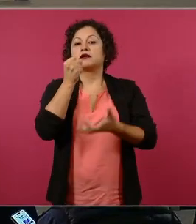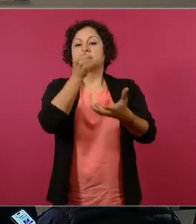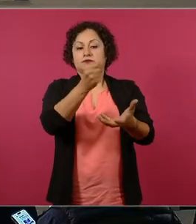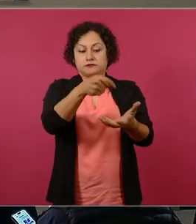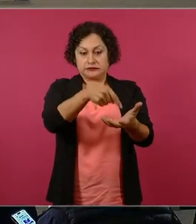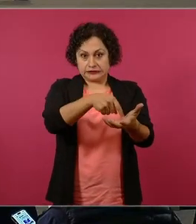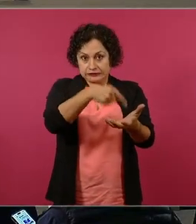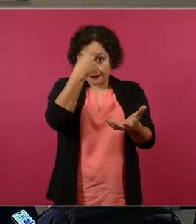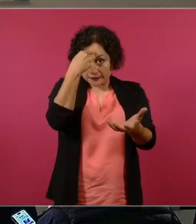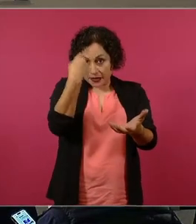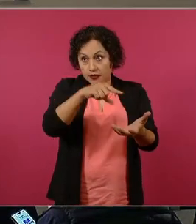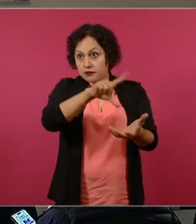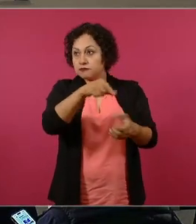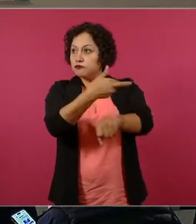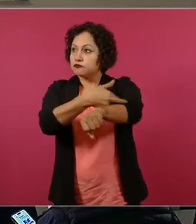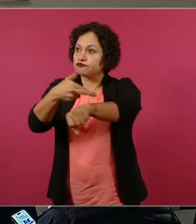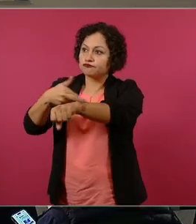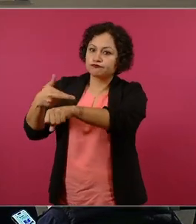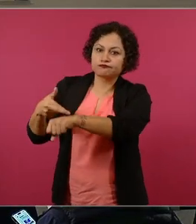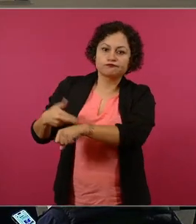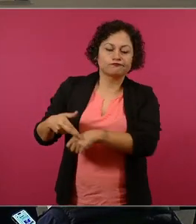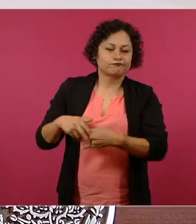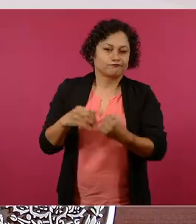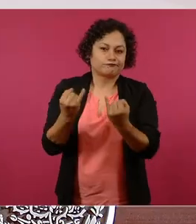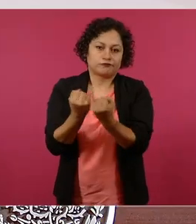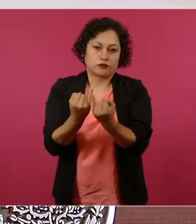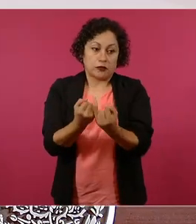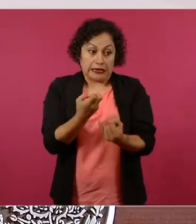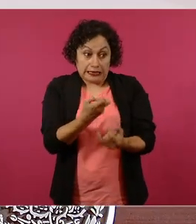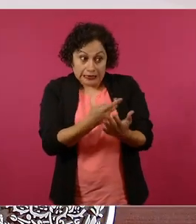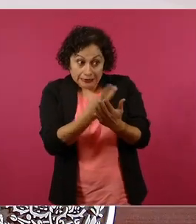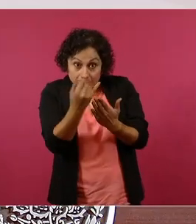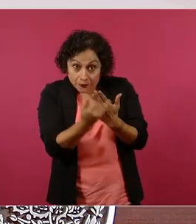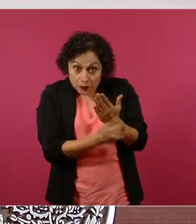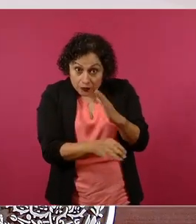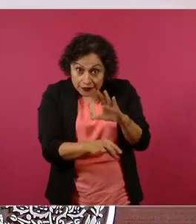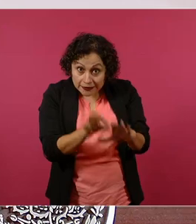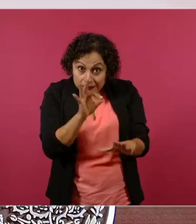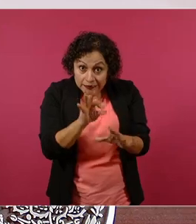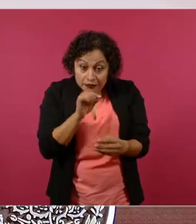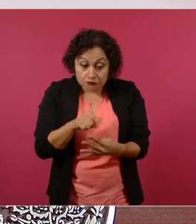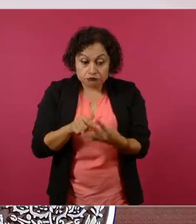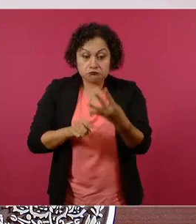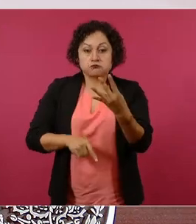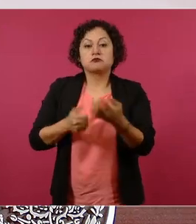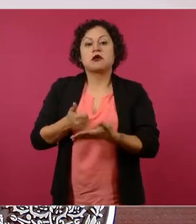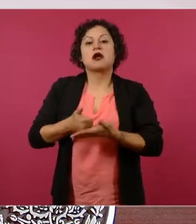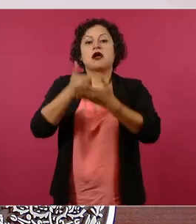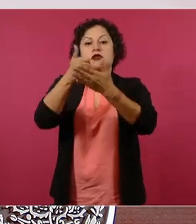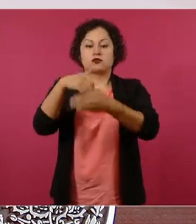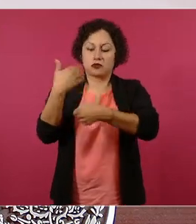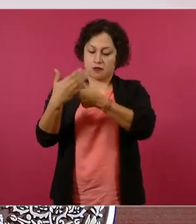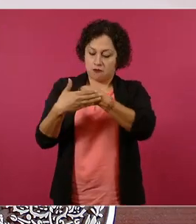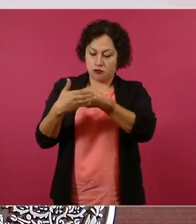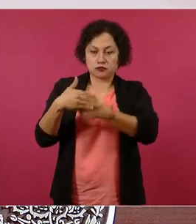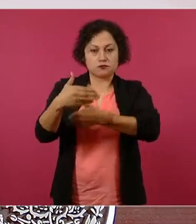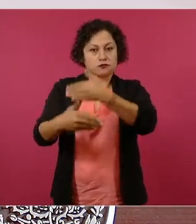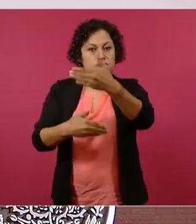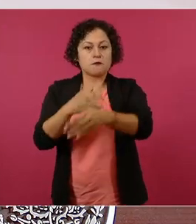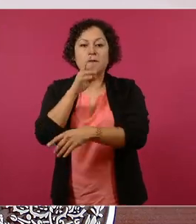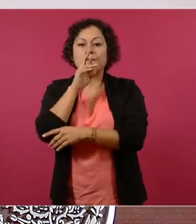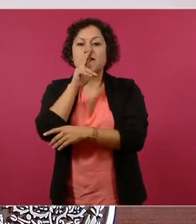licitación esto pues mejorará la la la planeación hacia los siguientes años de la infraestructura que